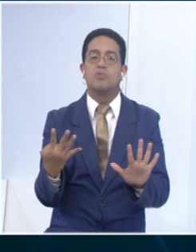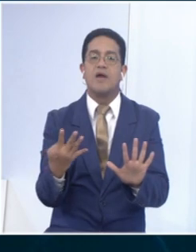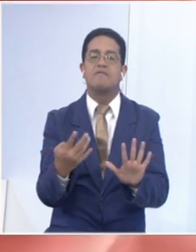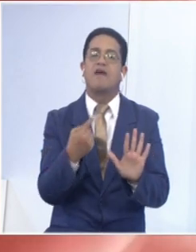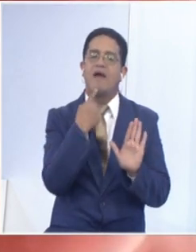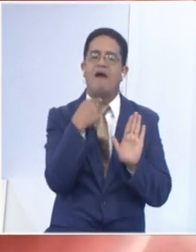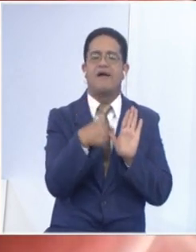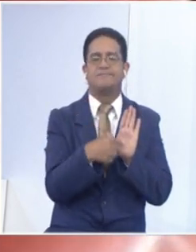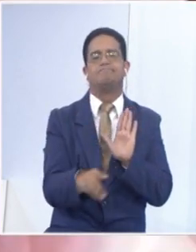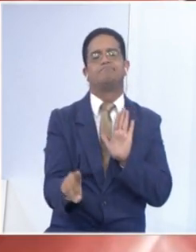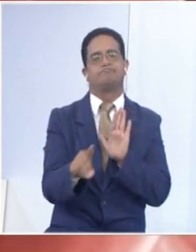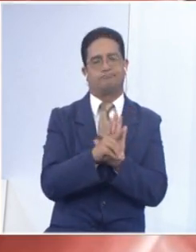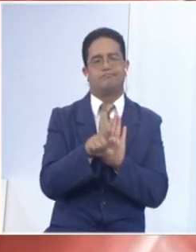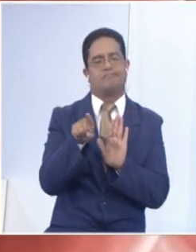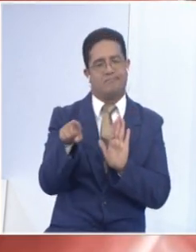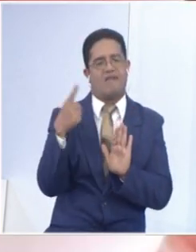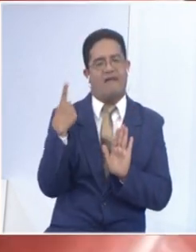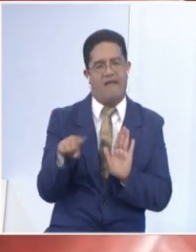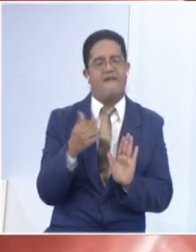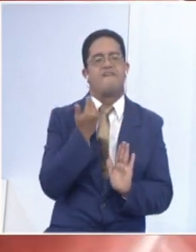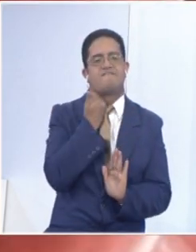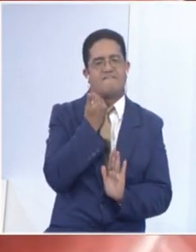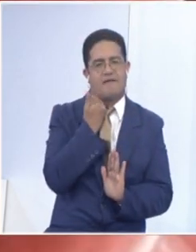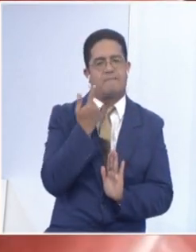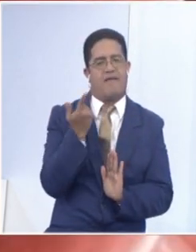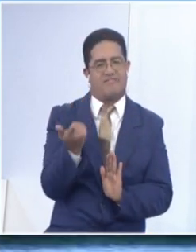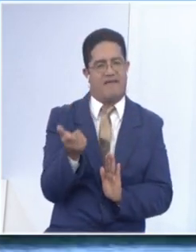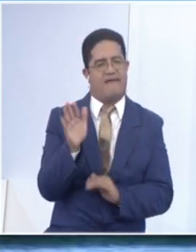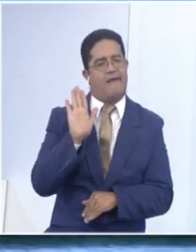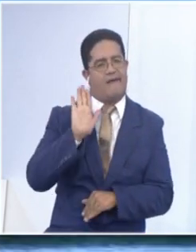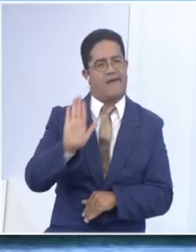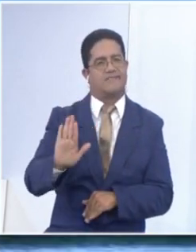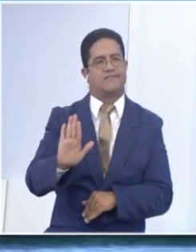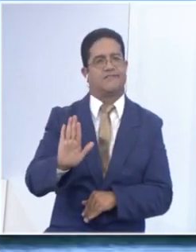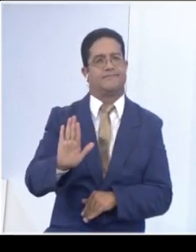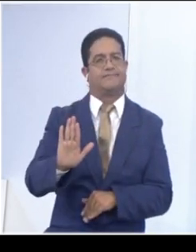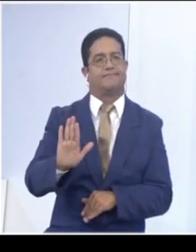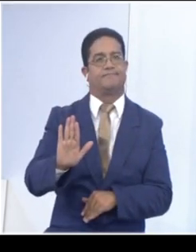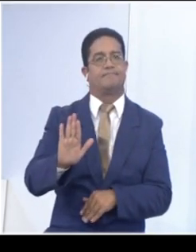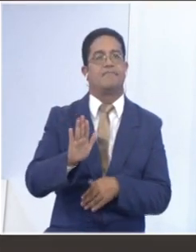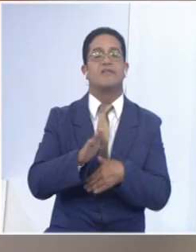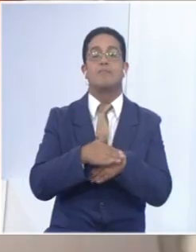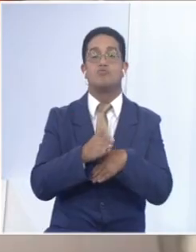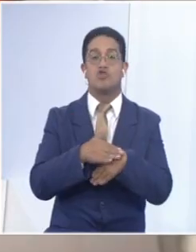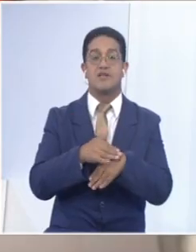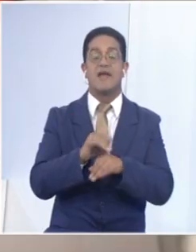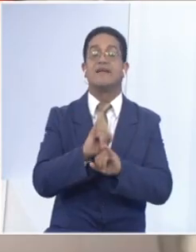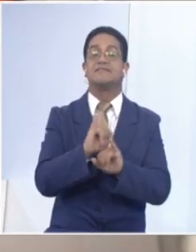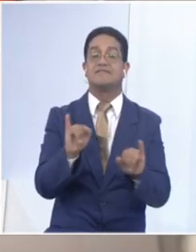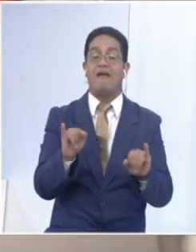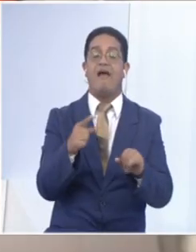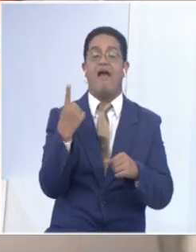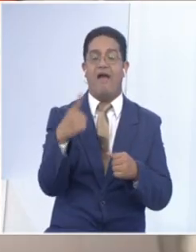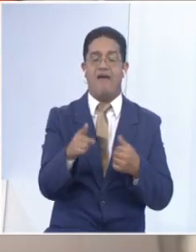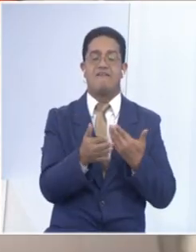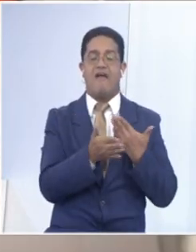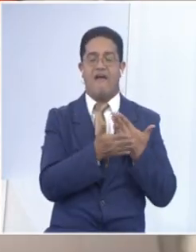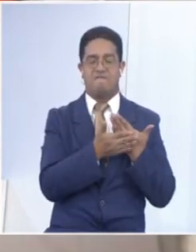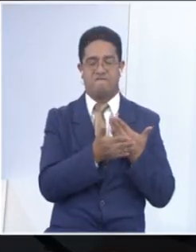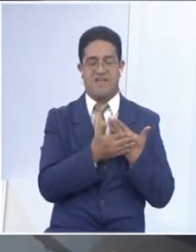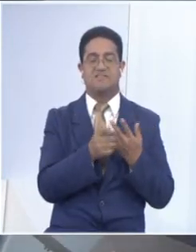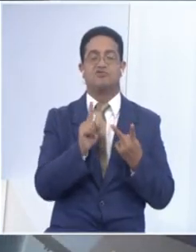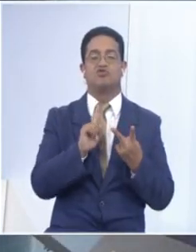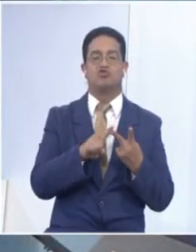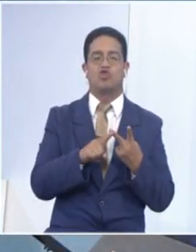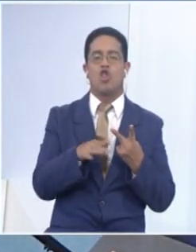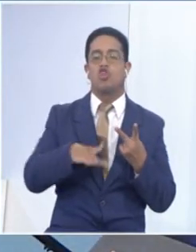decreta como una enfermedad que se caracteriza precisamente porque ya hay signos, hay síntomas y